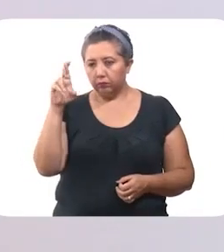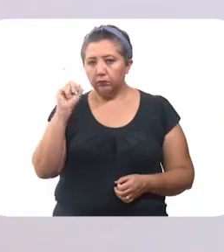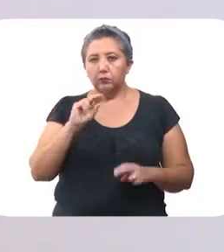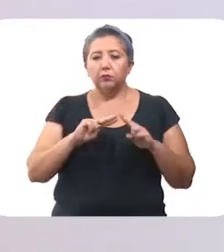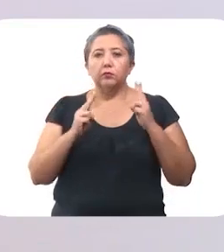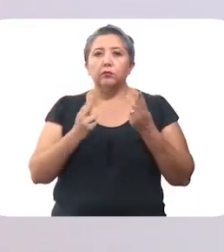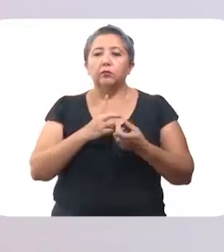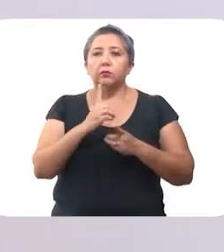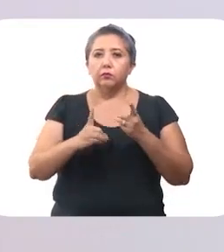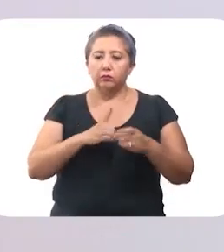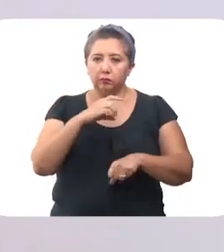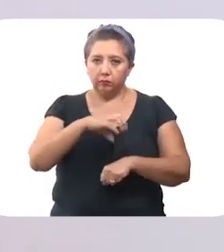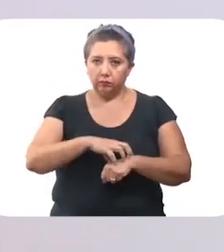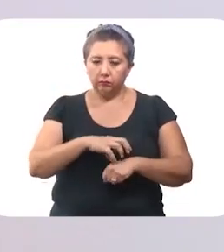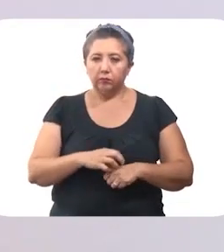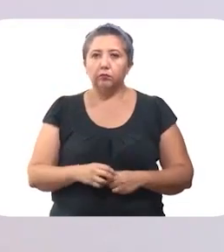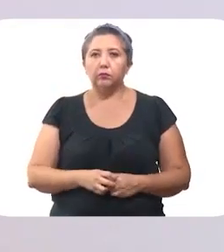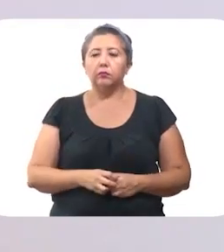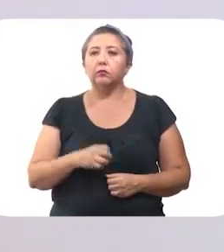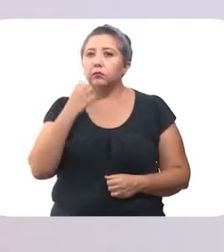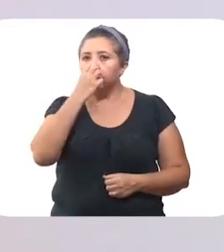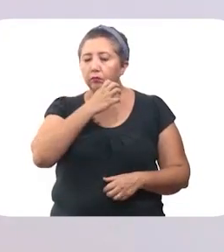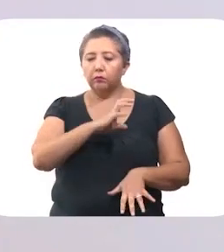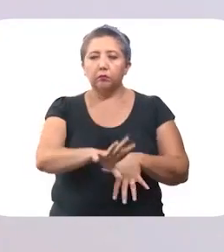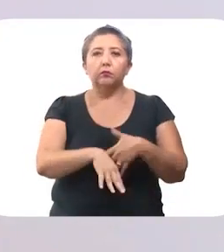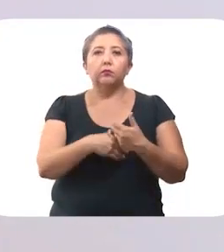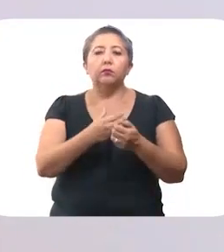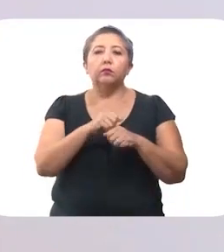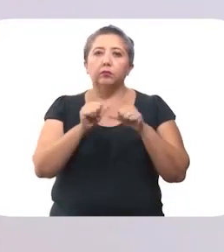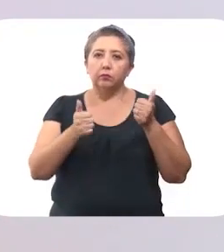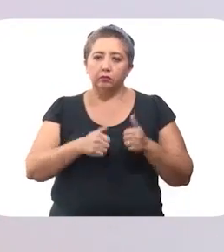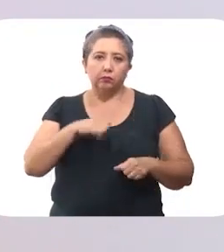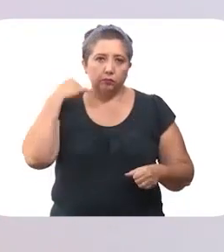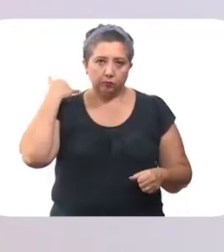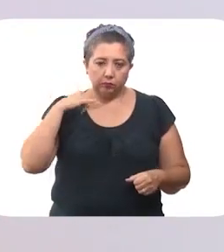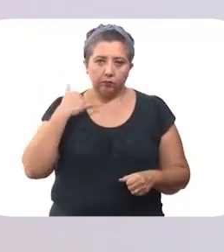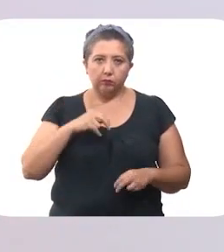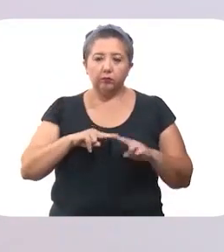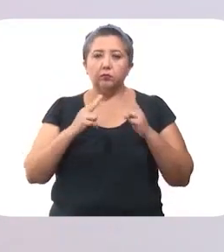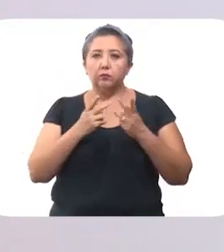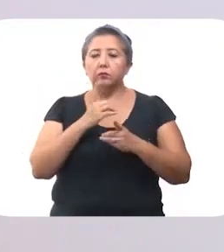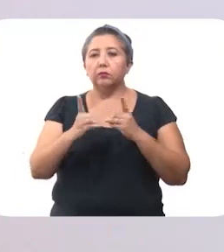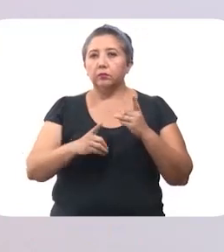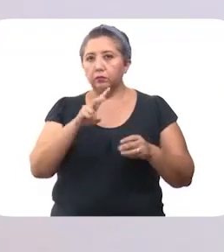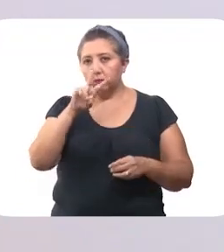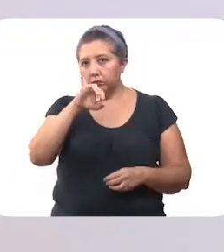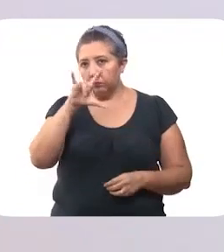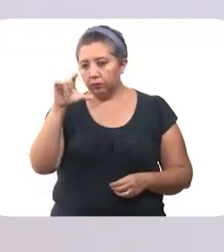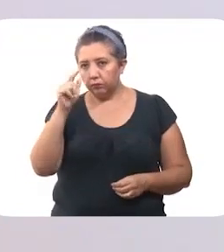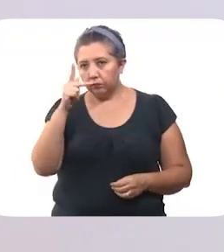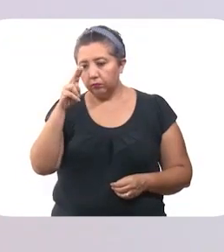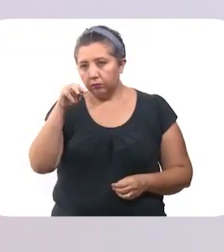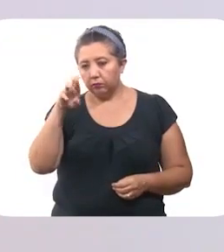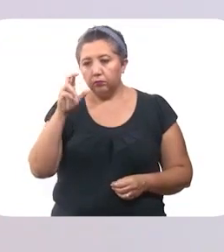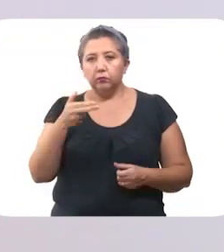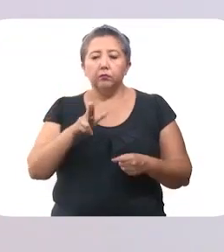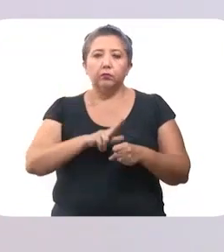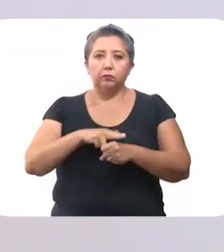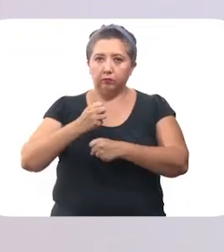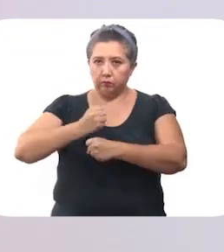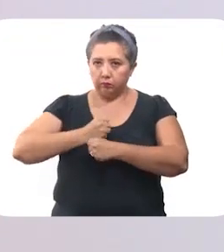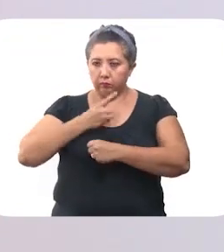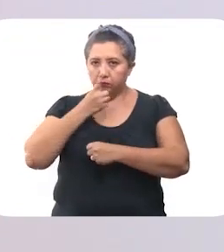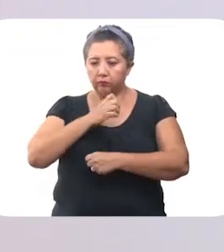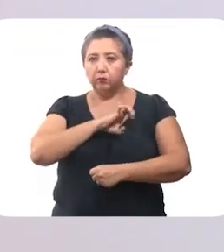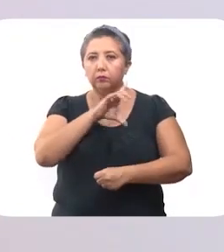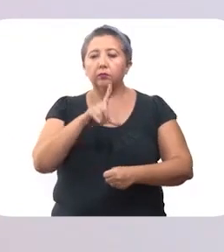de la Unidad Deportiva Cuculcán, la Escuela Superior de Artes de Yucatán, la Unidad Deportiva Villa Palmira, el Hospital Militar